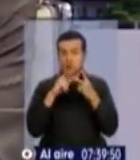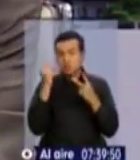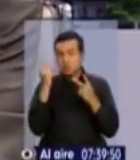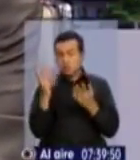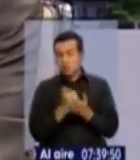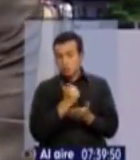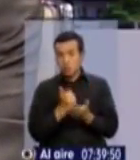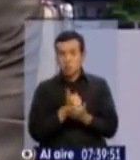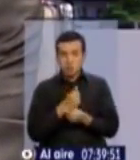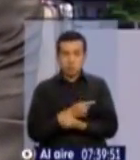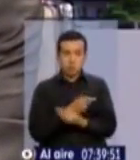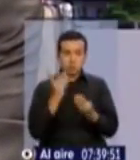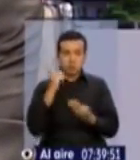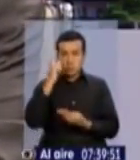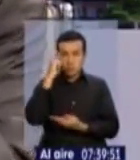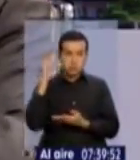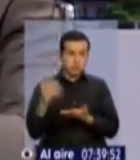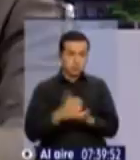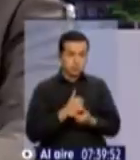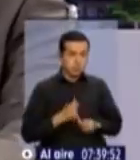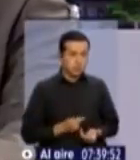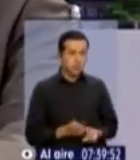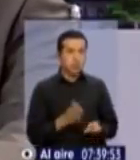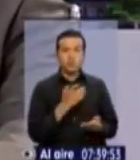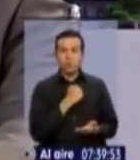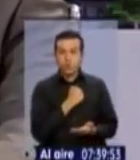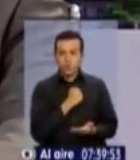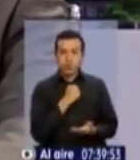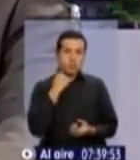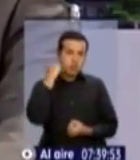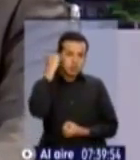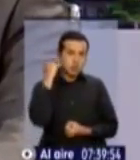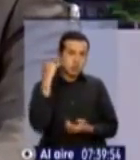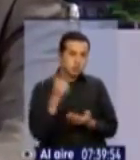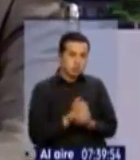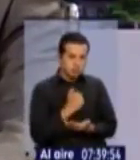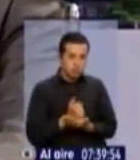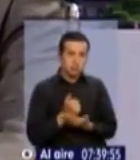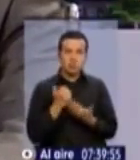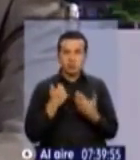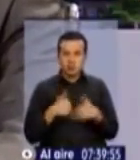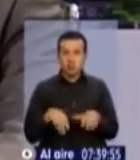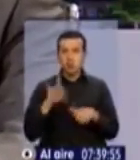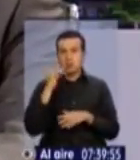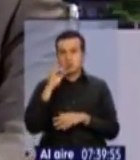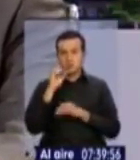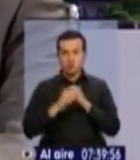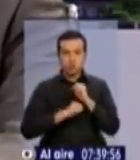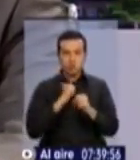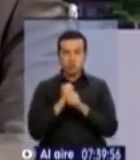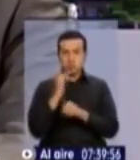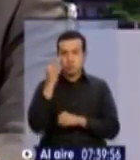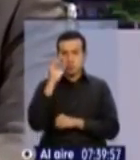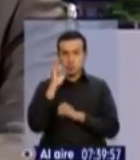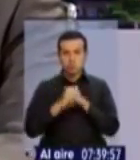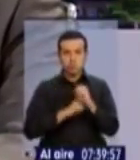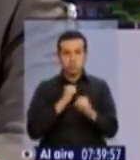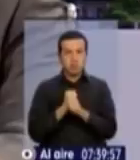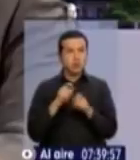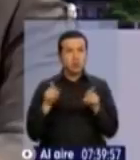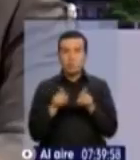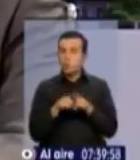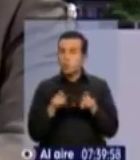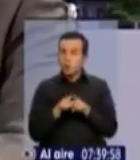al fisco para tener sus derechos si esto tomó 18 19 años lo cierto es de eso lo que toman las políticas de